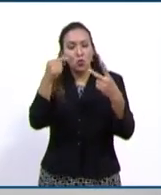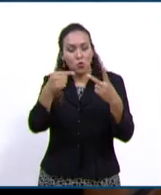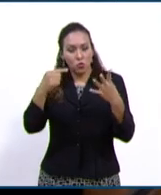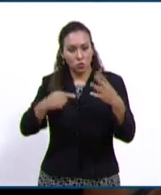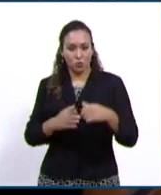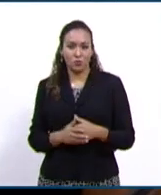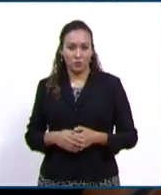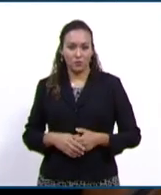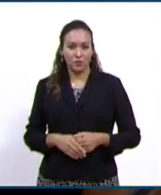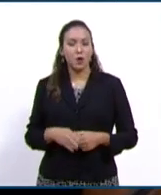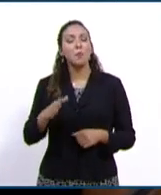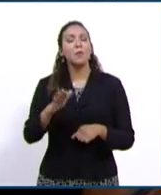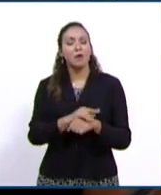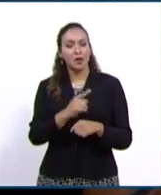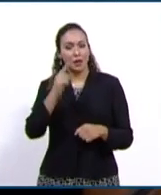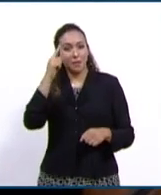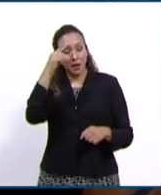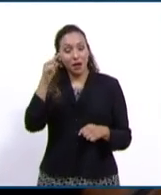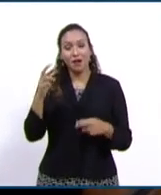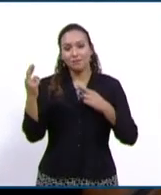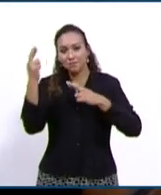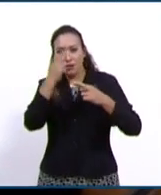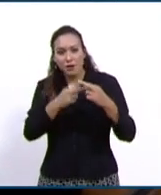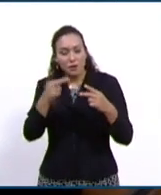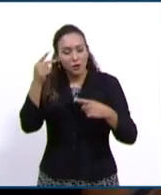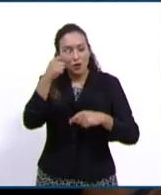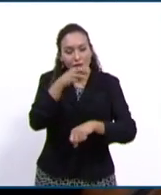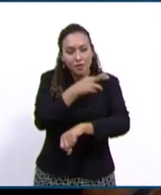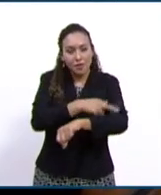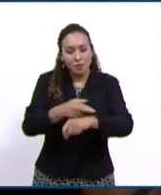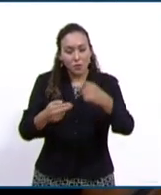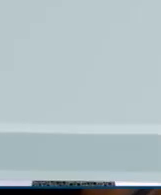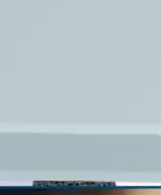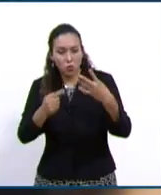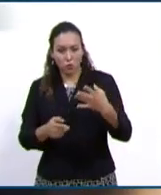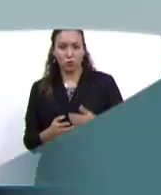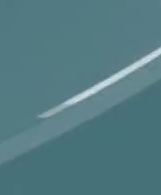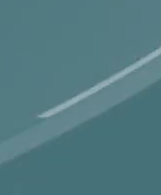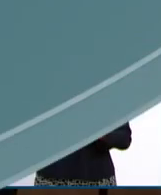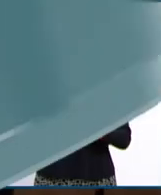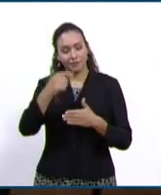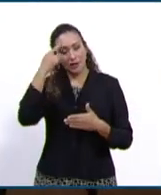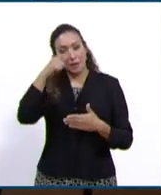rígidas que compliquen la resolución de los asuntos.